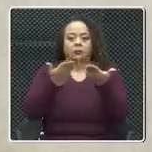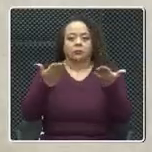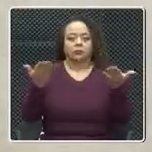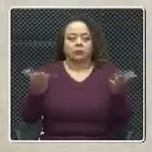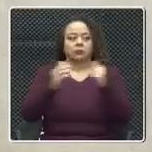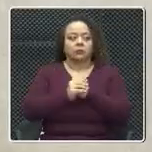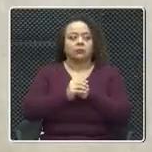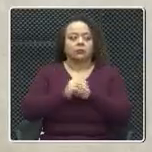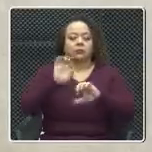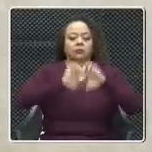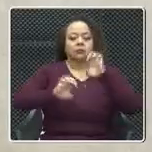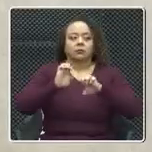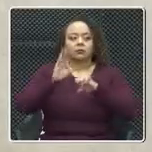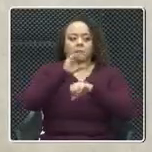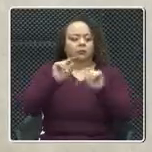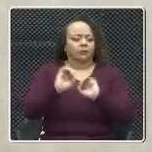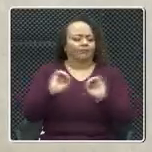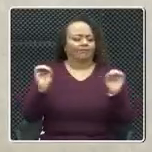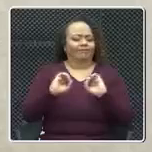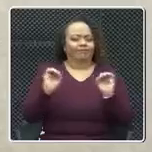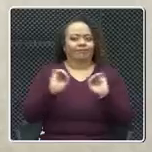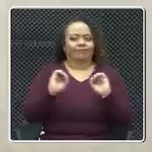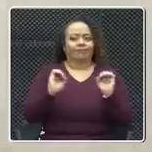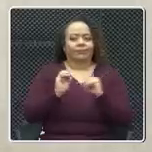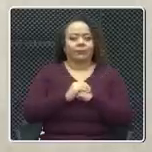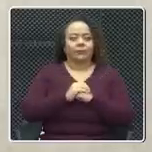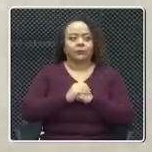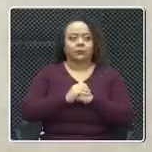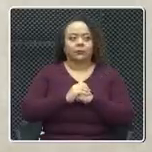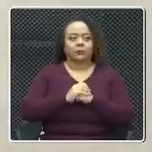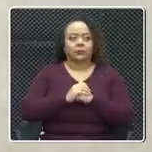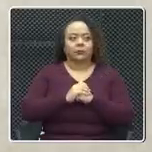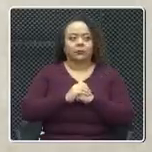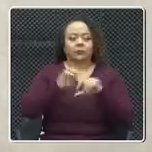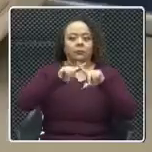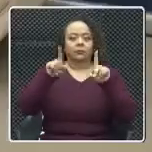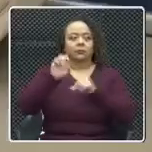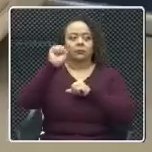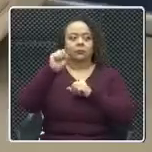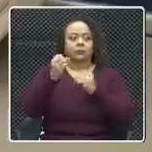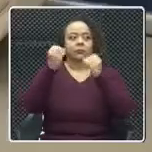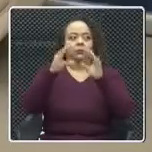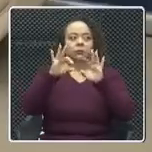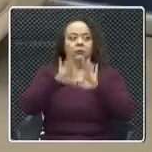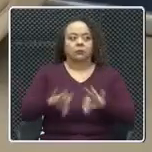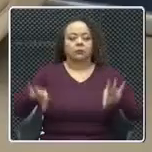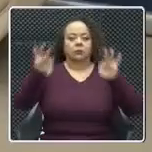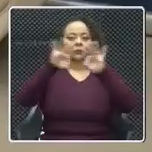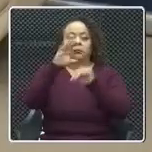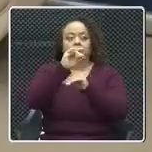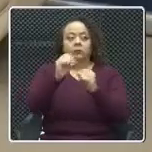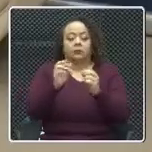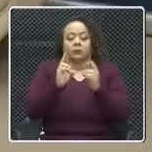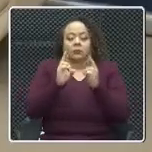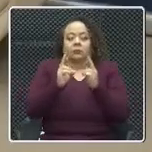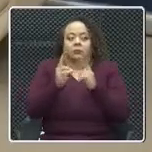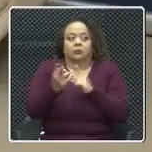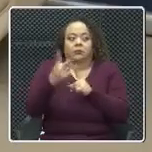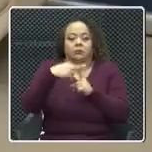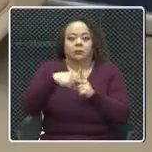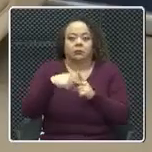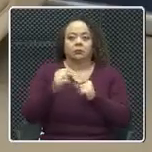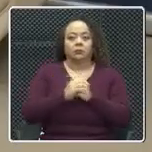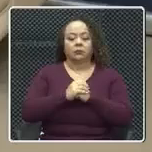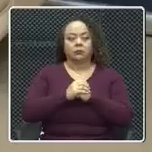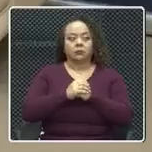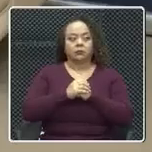de valoración, ni mucho menos. Claro. Sin embargo, sí es sumamente importante y ojalá se aplicara,